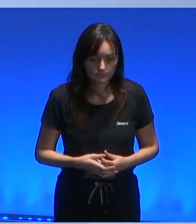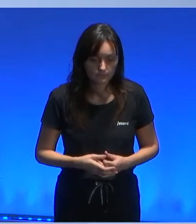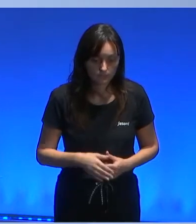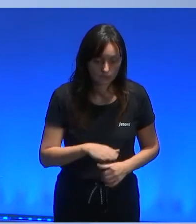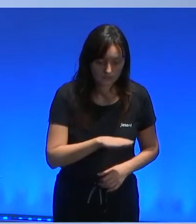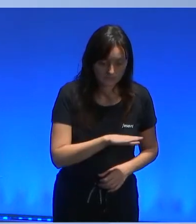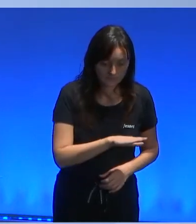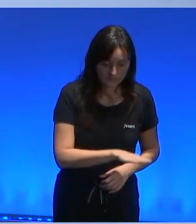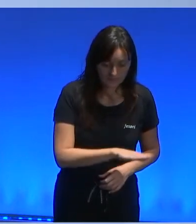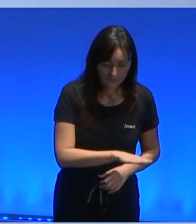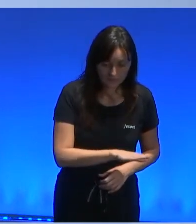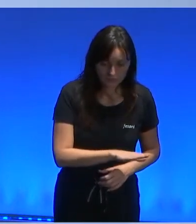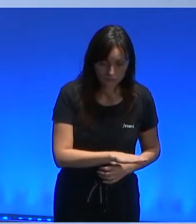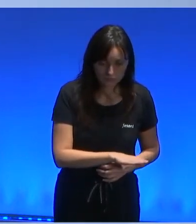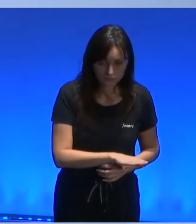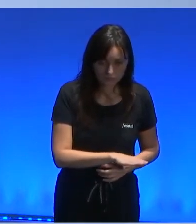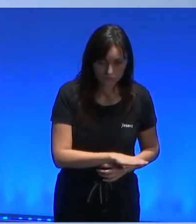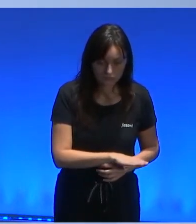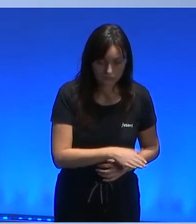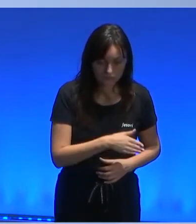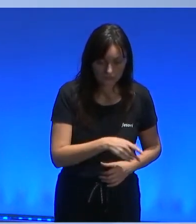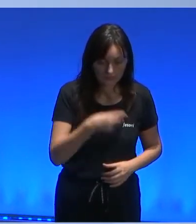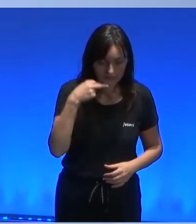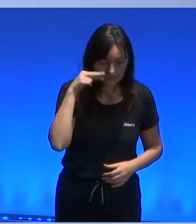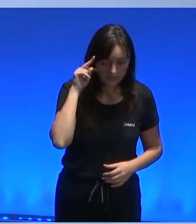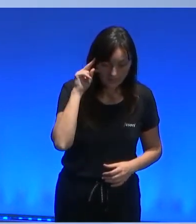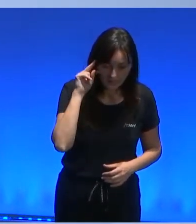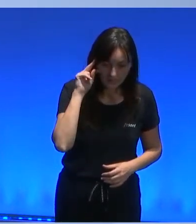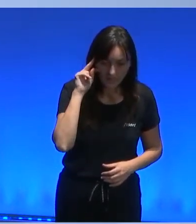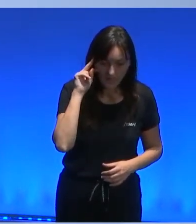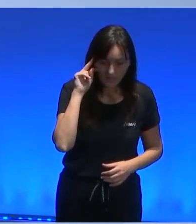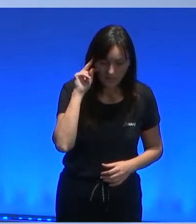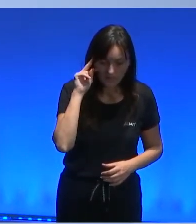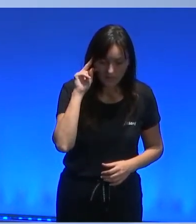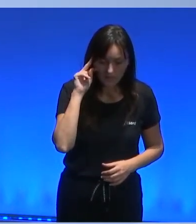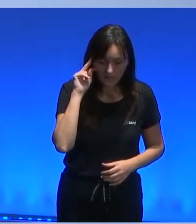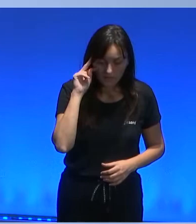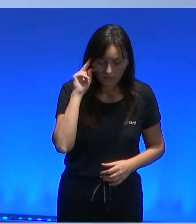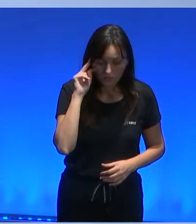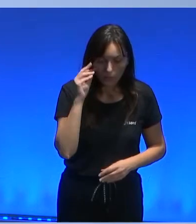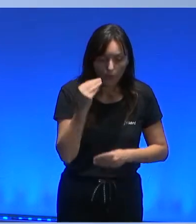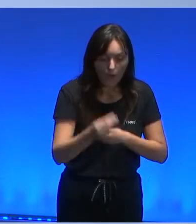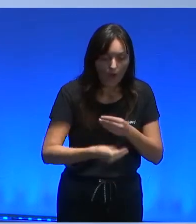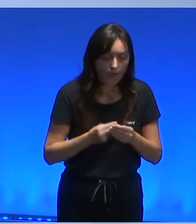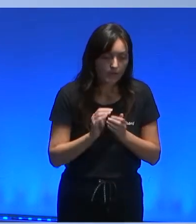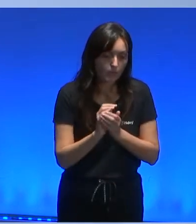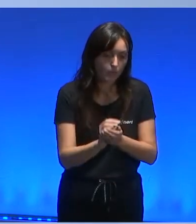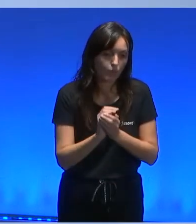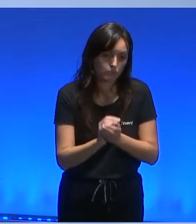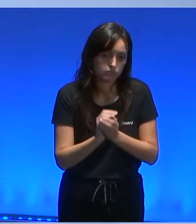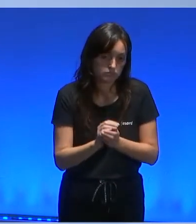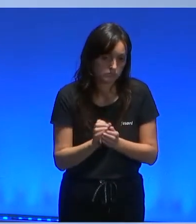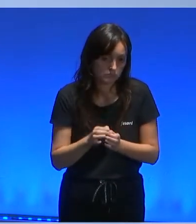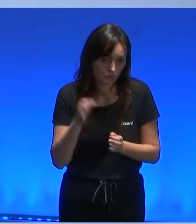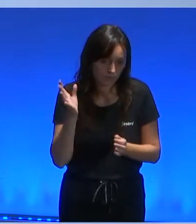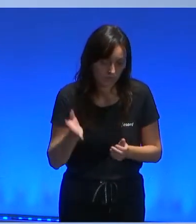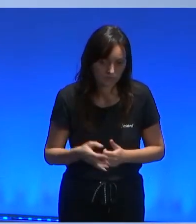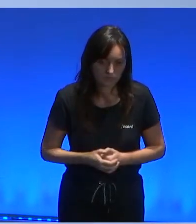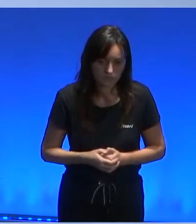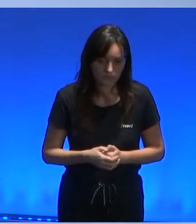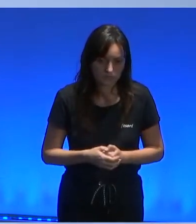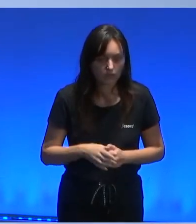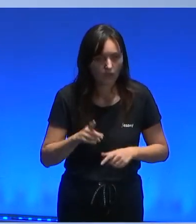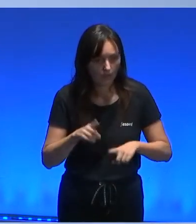Pequeños. En nuestra experiencia lo conseguimos por sorteo. Esto sorprende mucho,